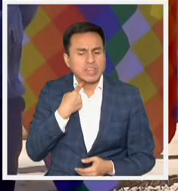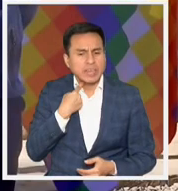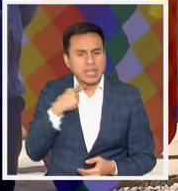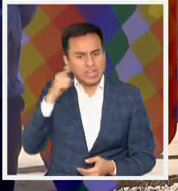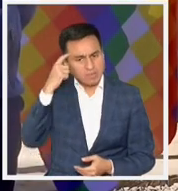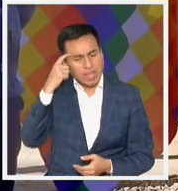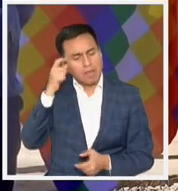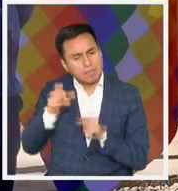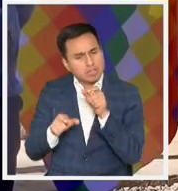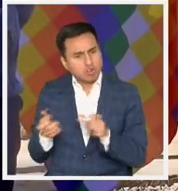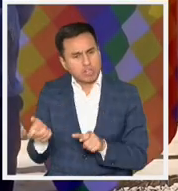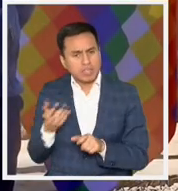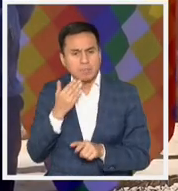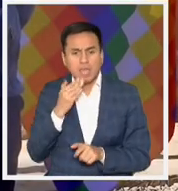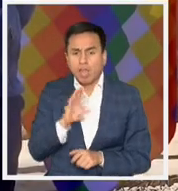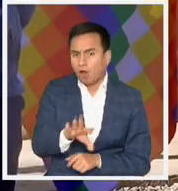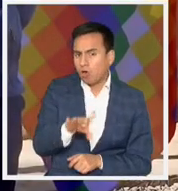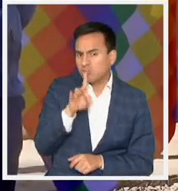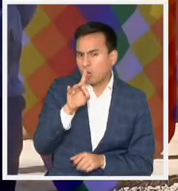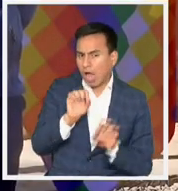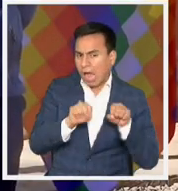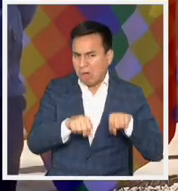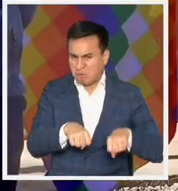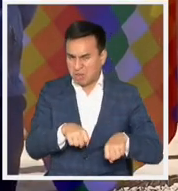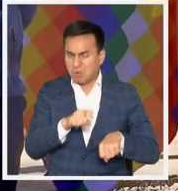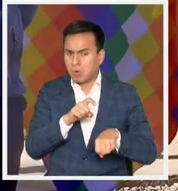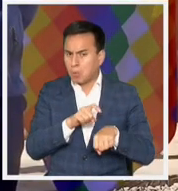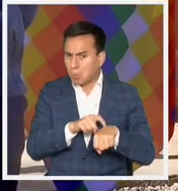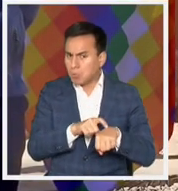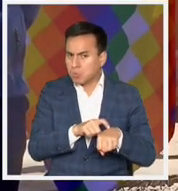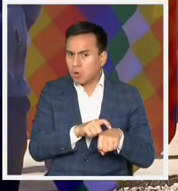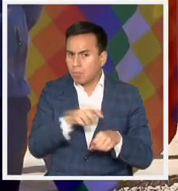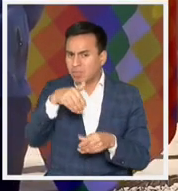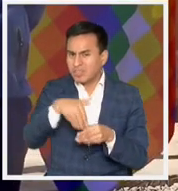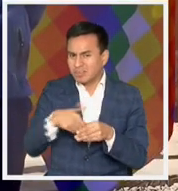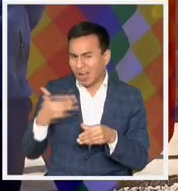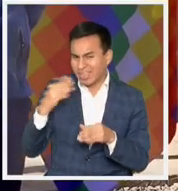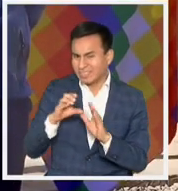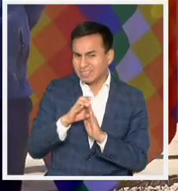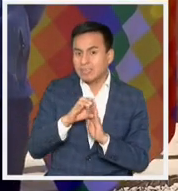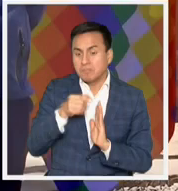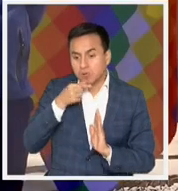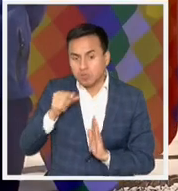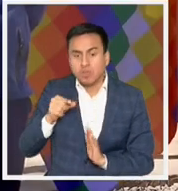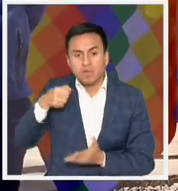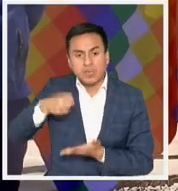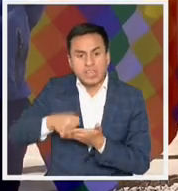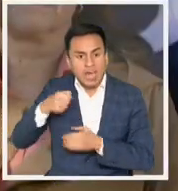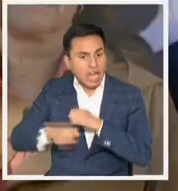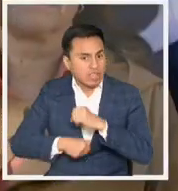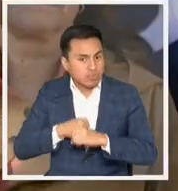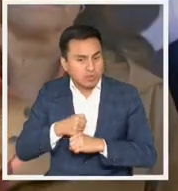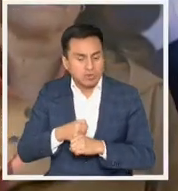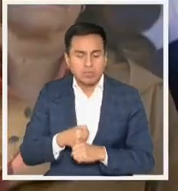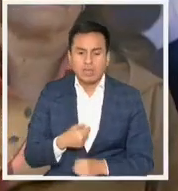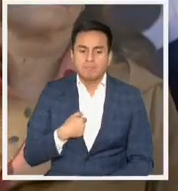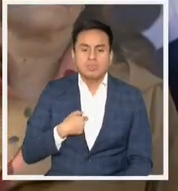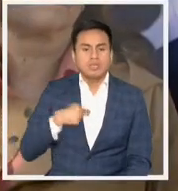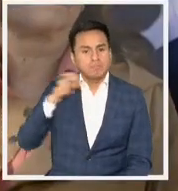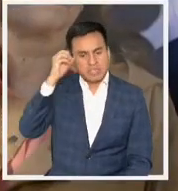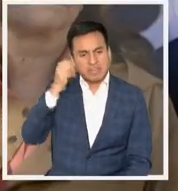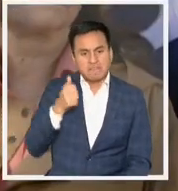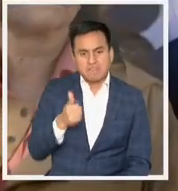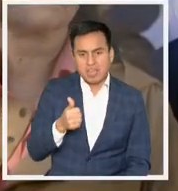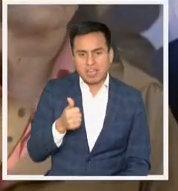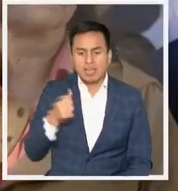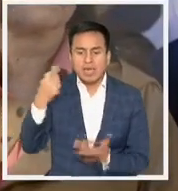a la credibilidad de las personas, pero también a la opción del apruebo durante este plebiscito que también tenemos a fin de año? A mí me parece muy bien y en